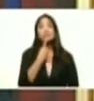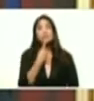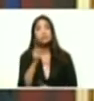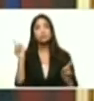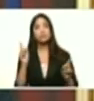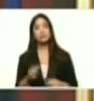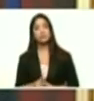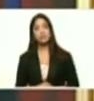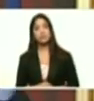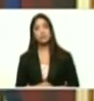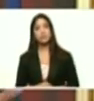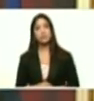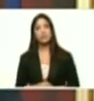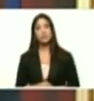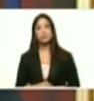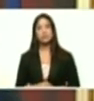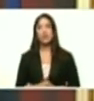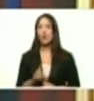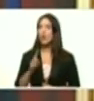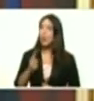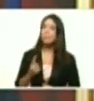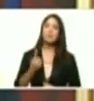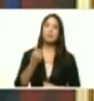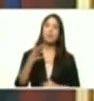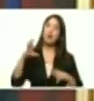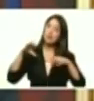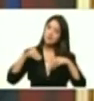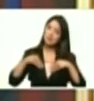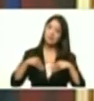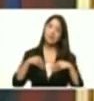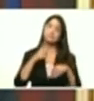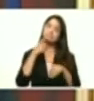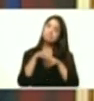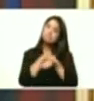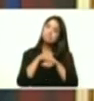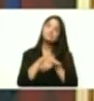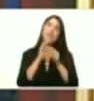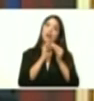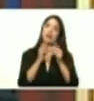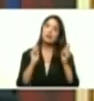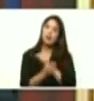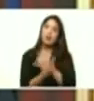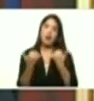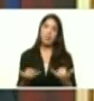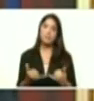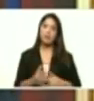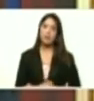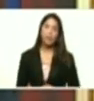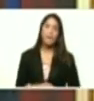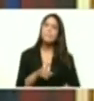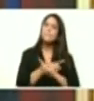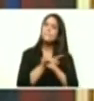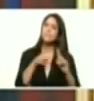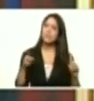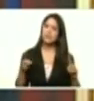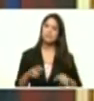Cuando operamos el pedal, los primeros en reconocerlo y en modificarlo. Pero en los casos donde